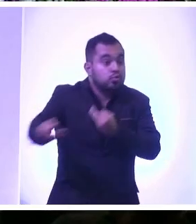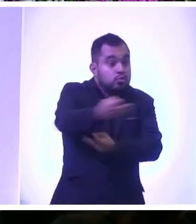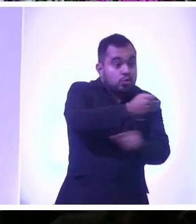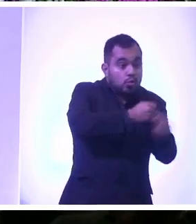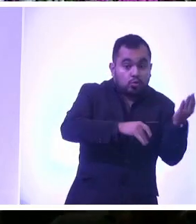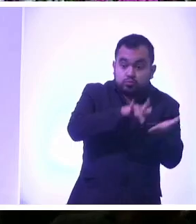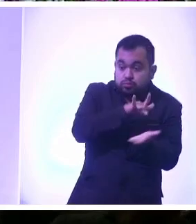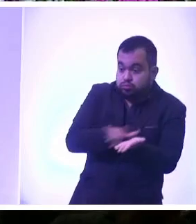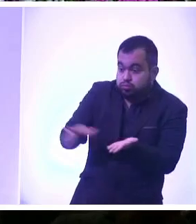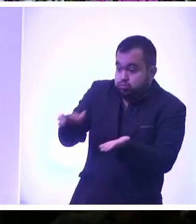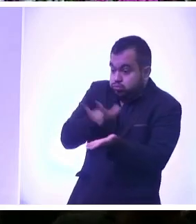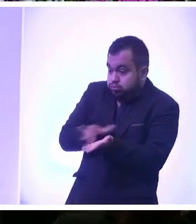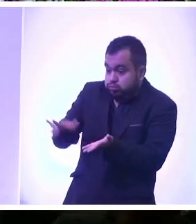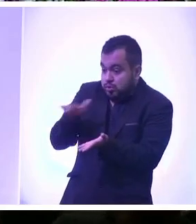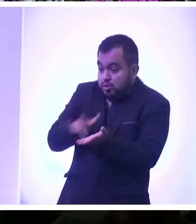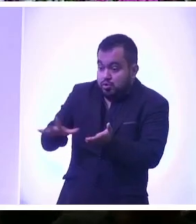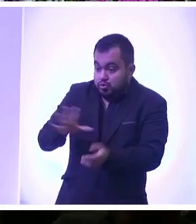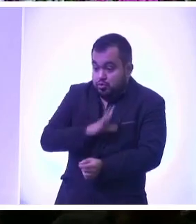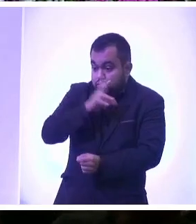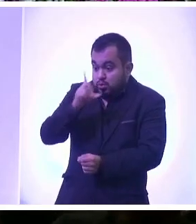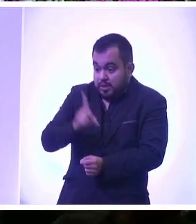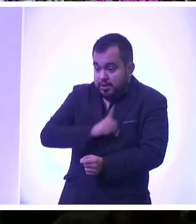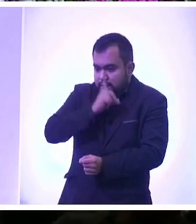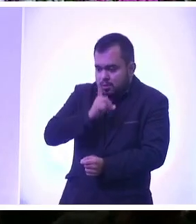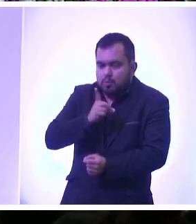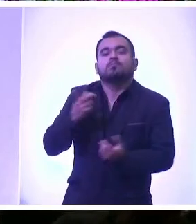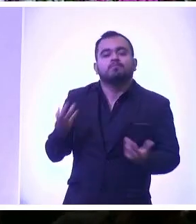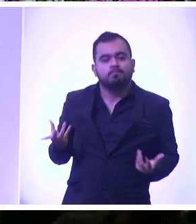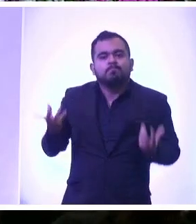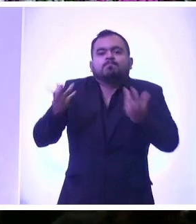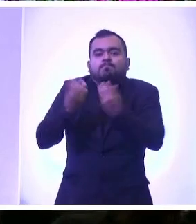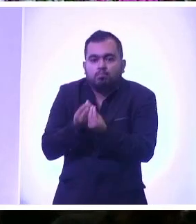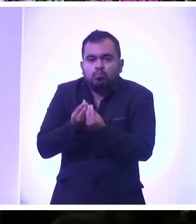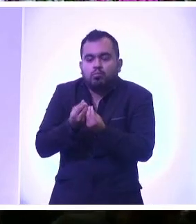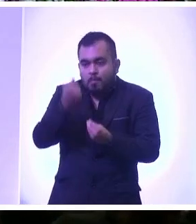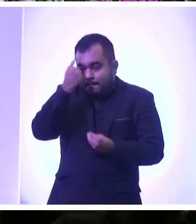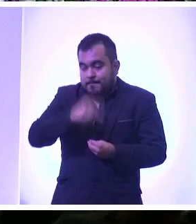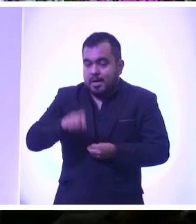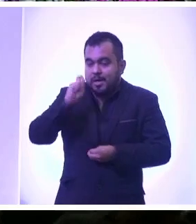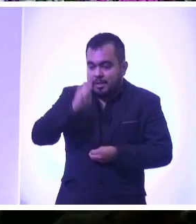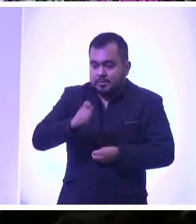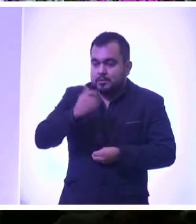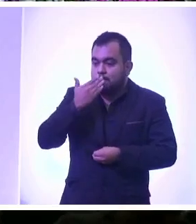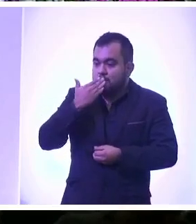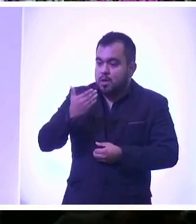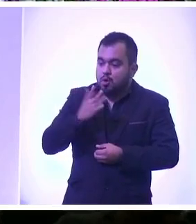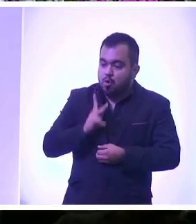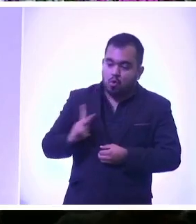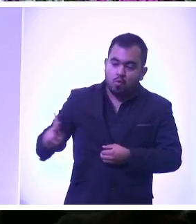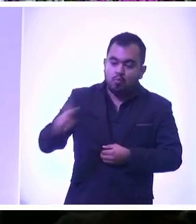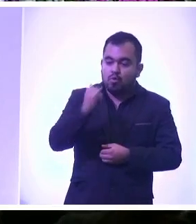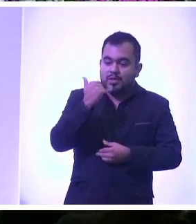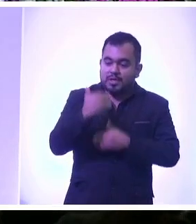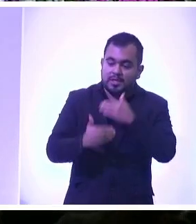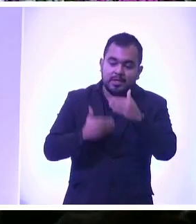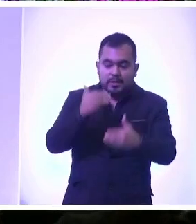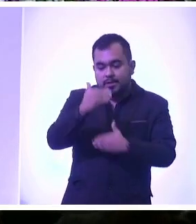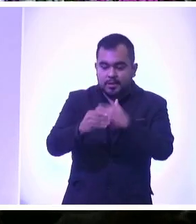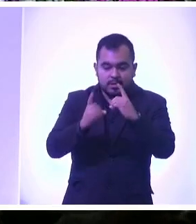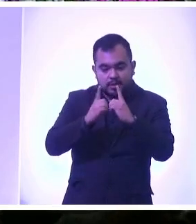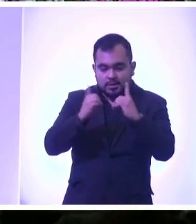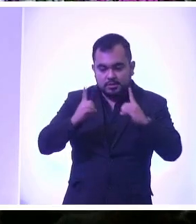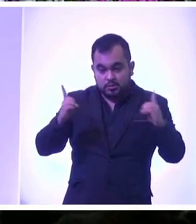como ya lo platicábamos nuestra misión es trabajar juntos para el bien común y para un desarrollo Estamos de acuerdo